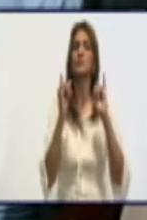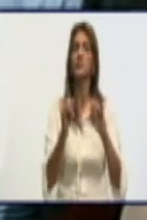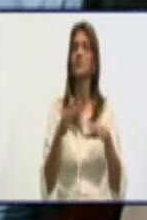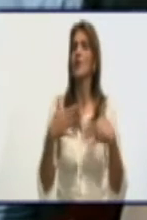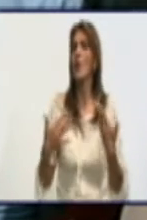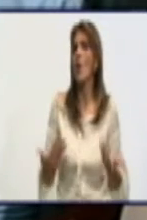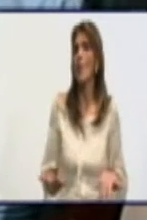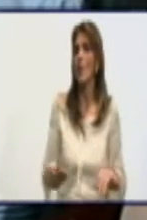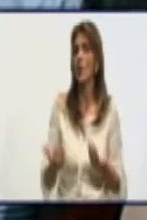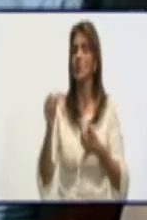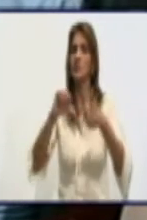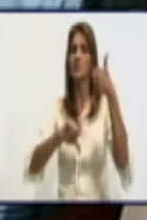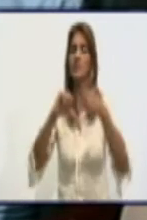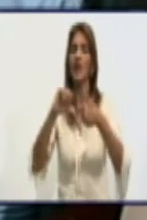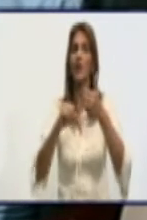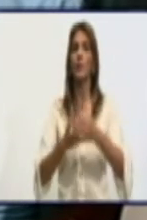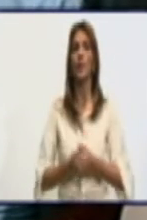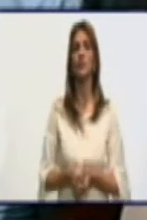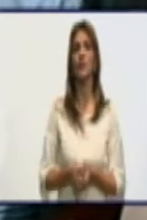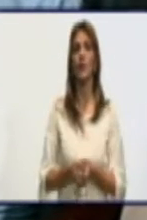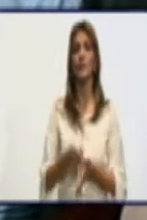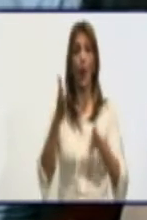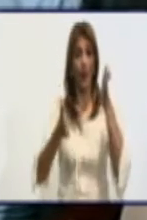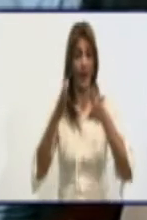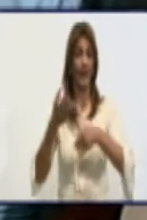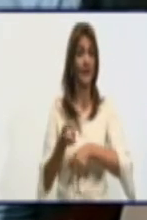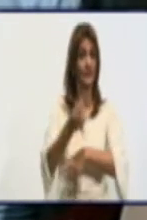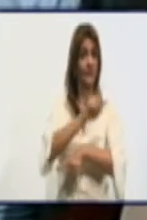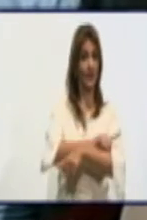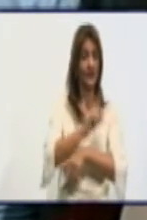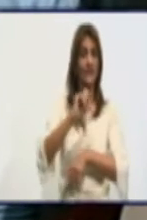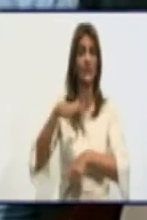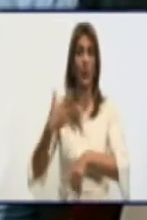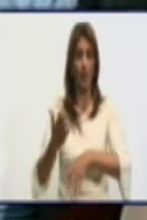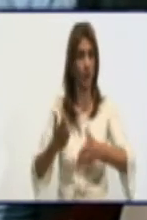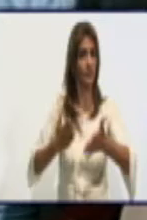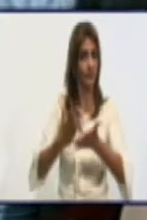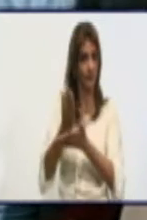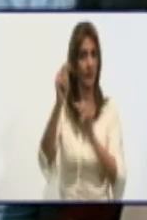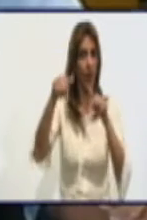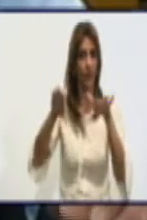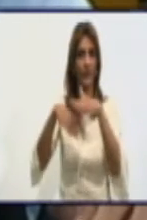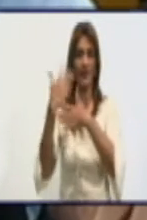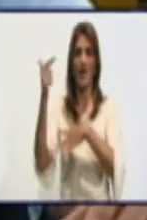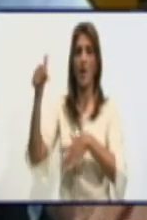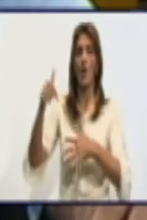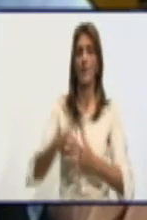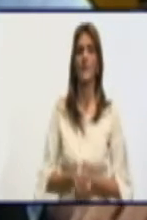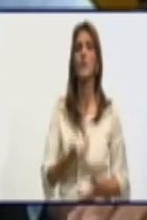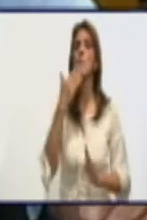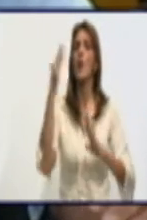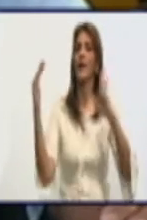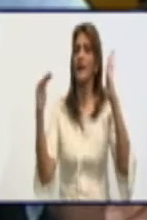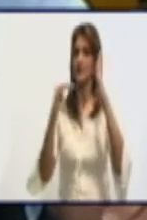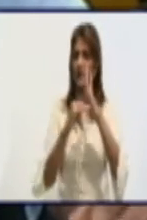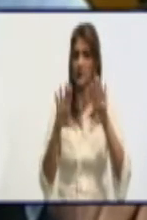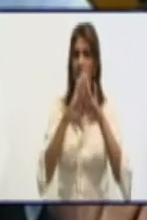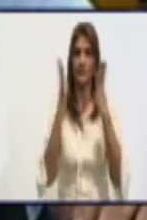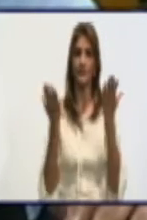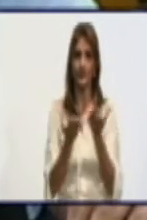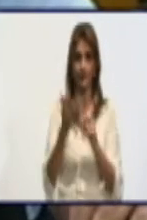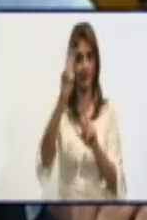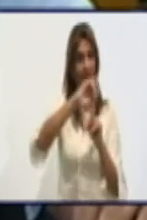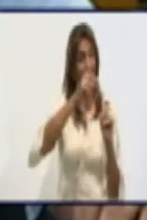comportó la jornada anterior y cómo va transcurriendo esta jornada del jueves? Buenas tardes para ti, Junior, y para los televidentes de la